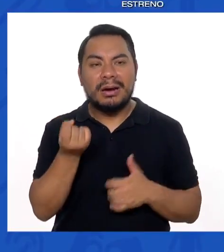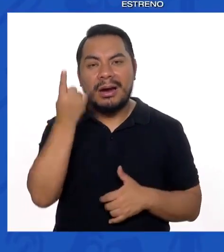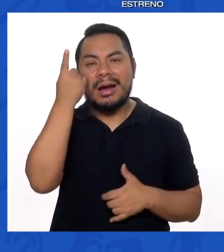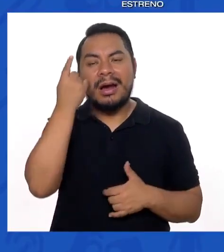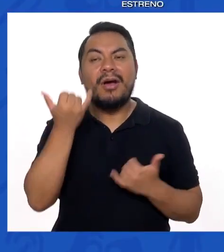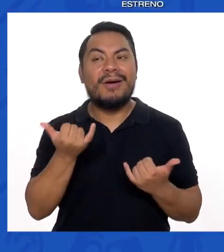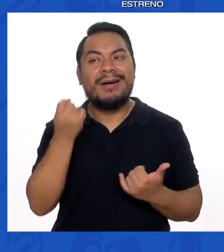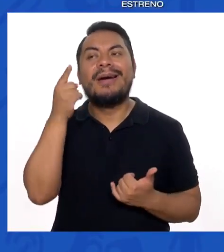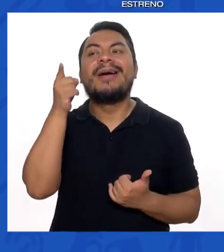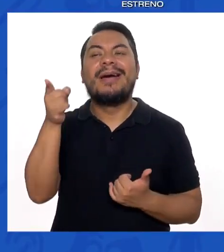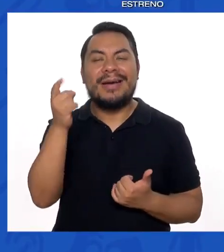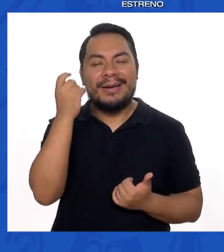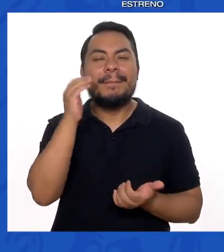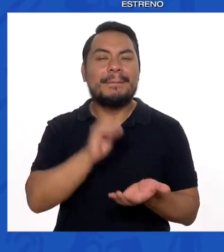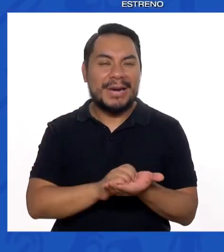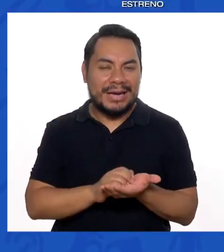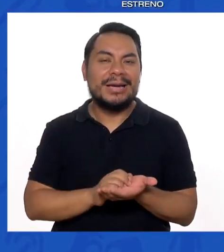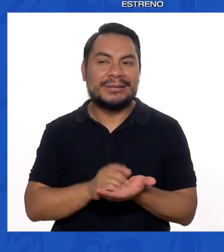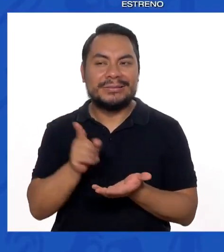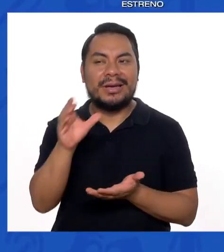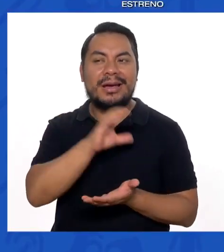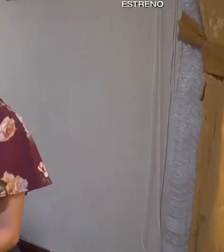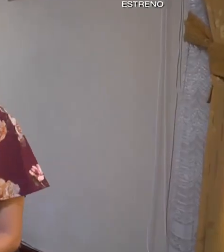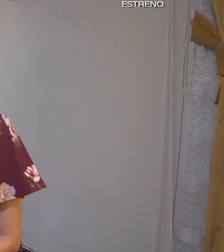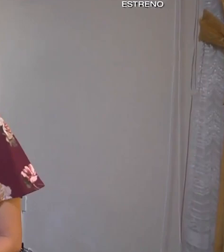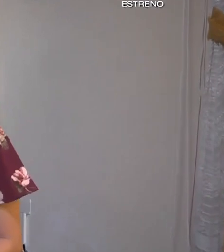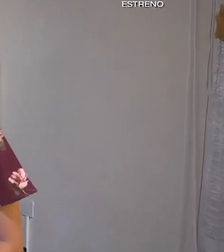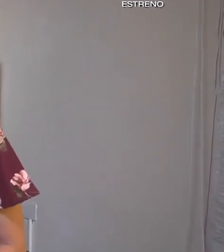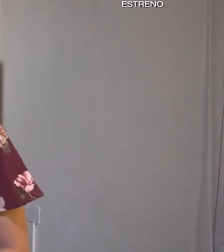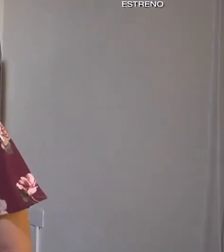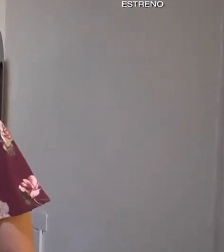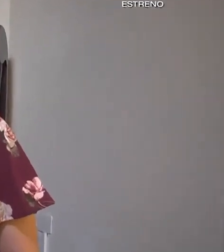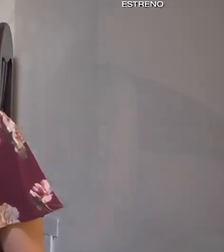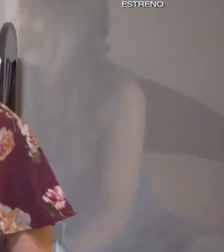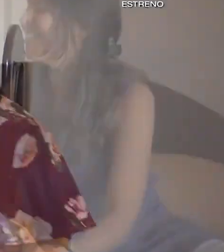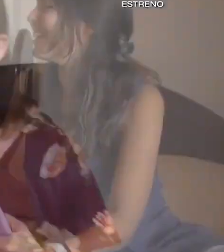lo comprendemos, lo entendemos más.